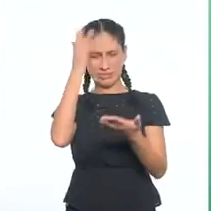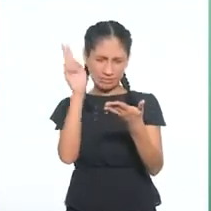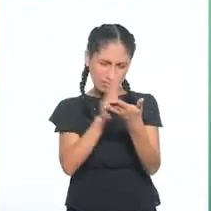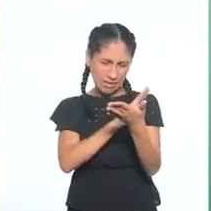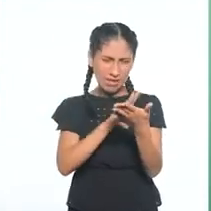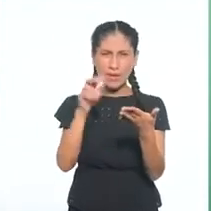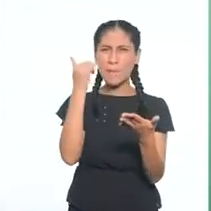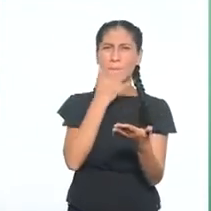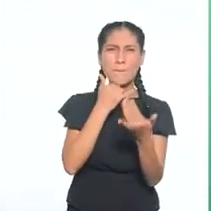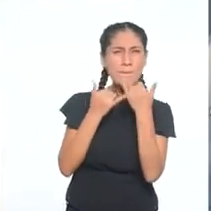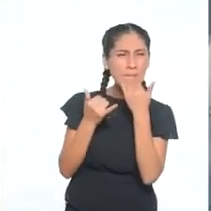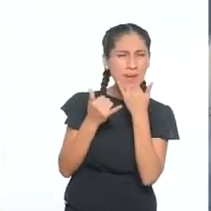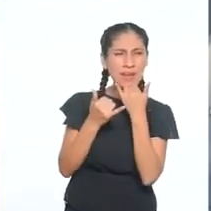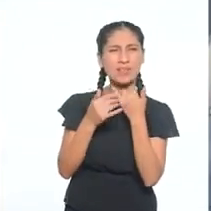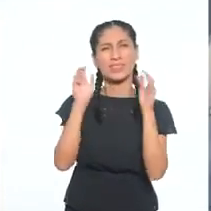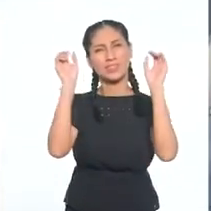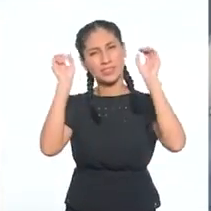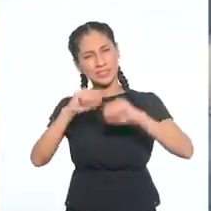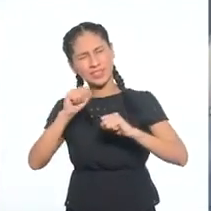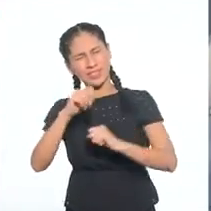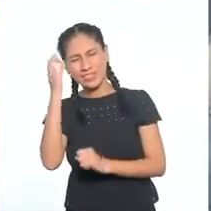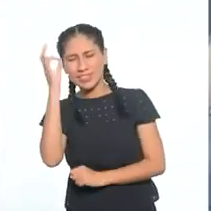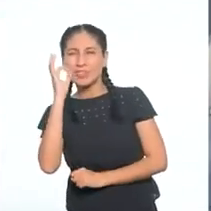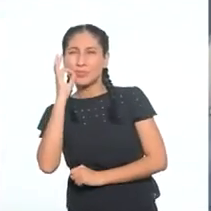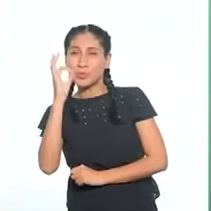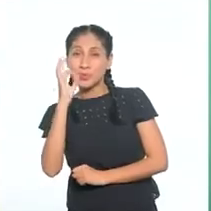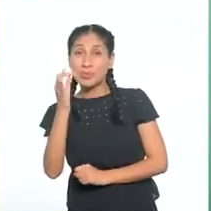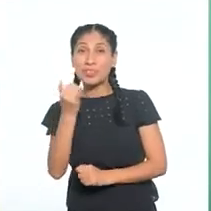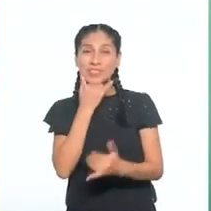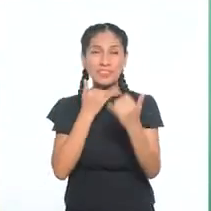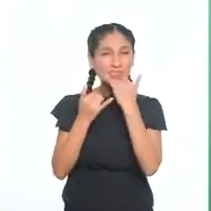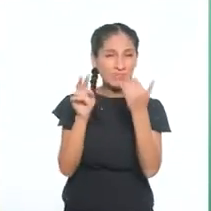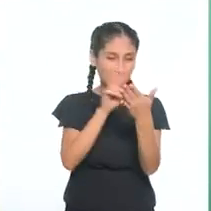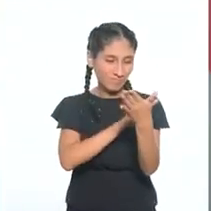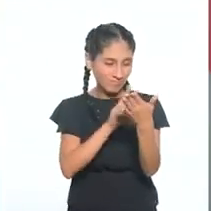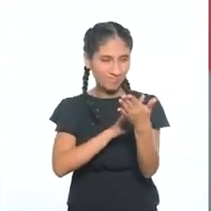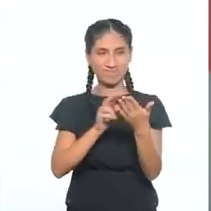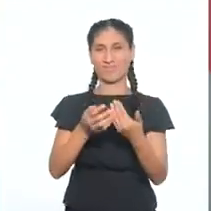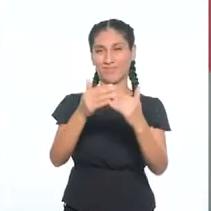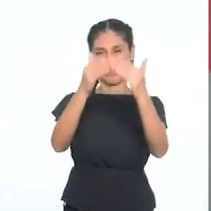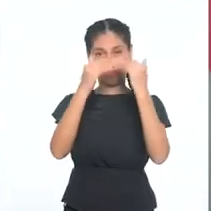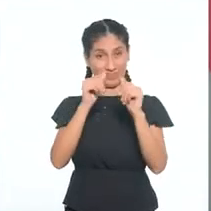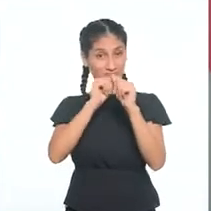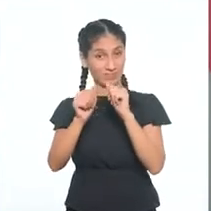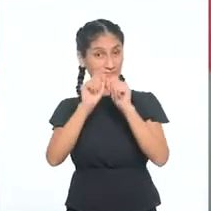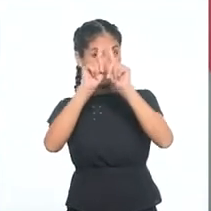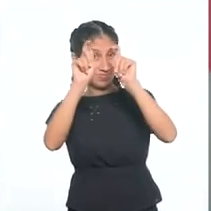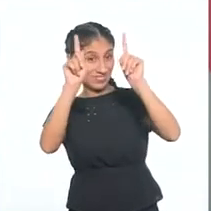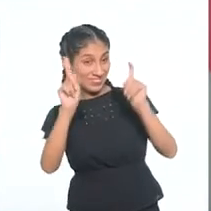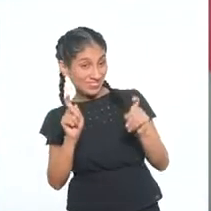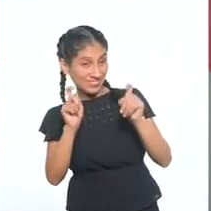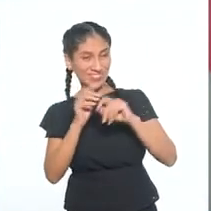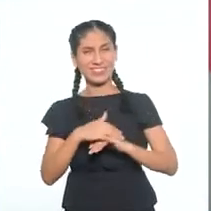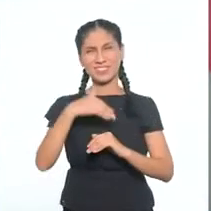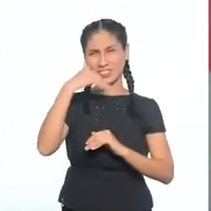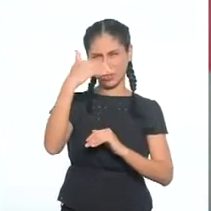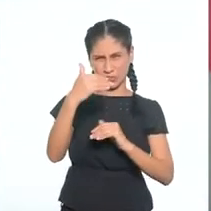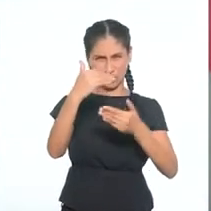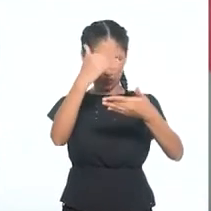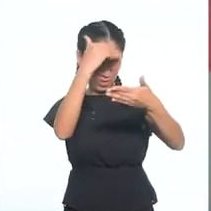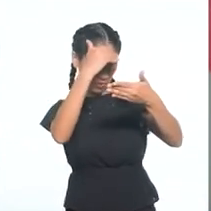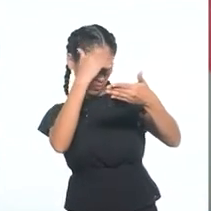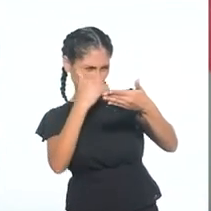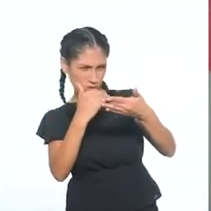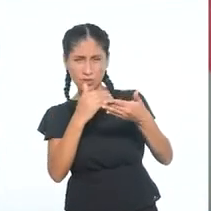si yo les juro les juro elegí mal solo fue eso pregunta número 2 luego